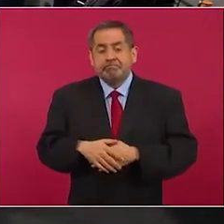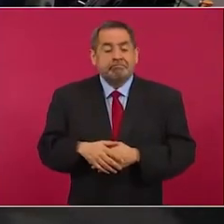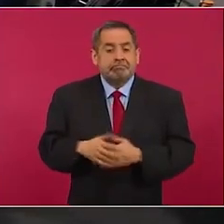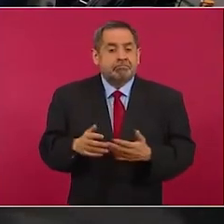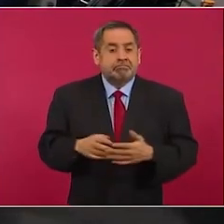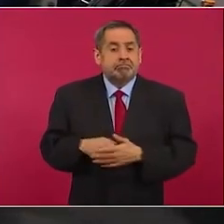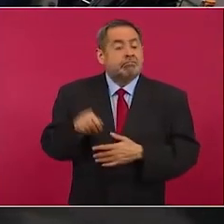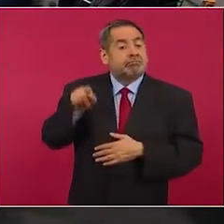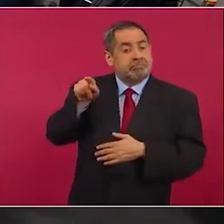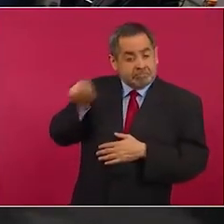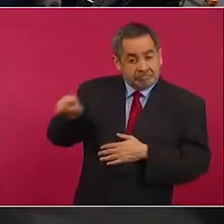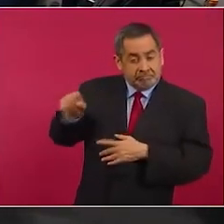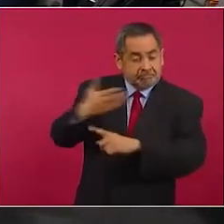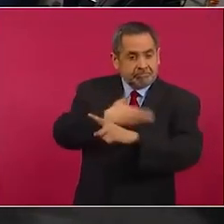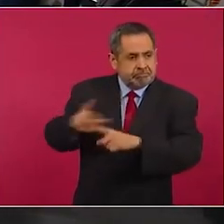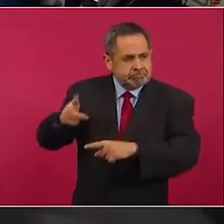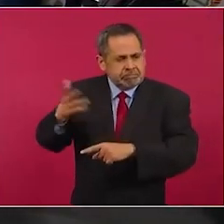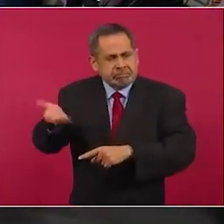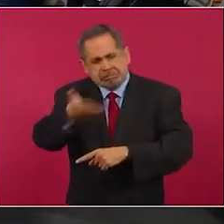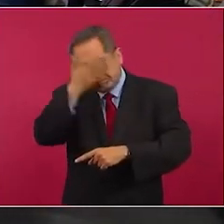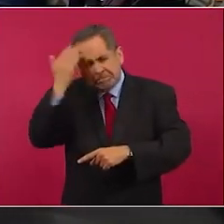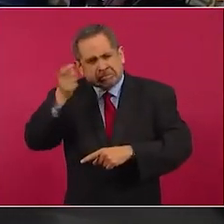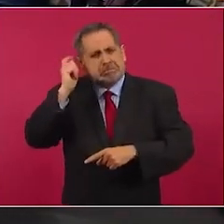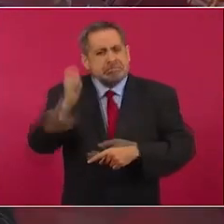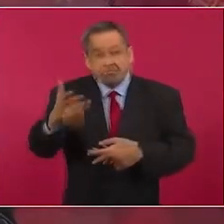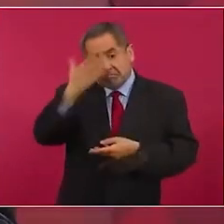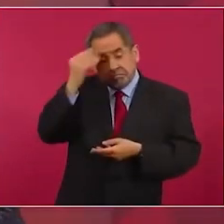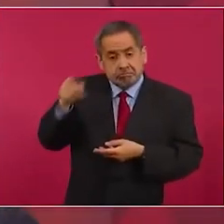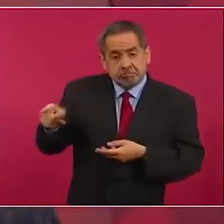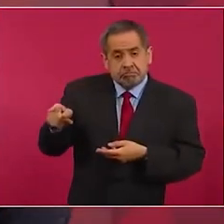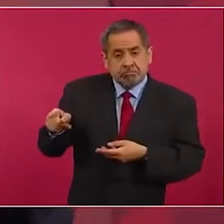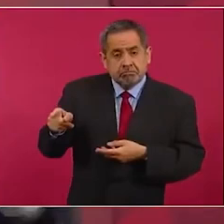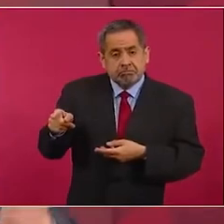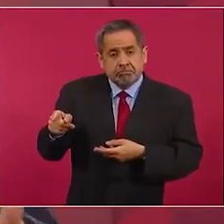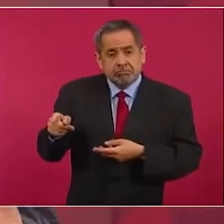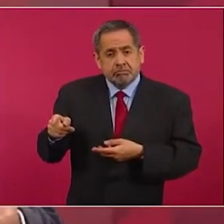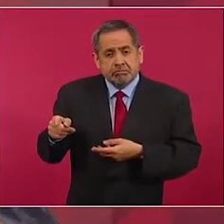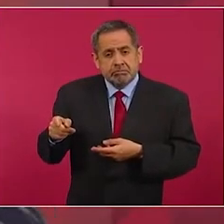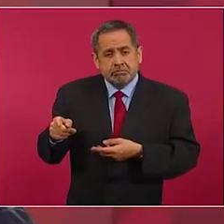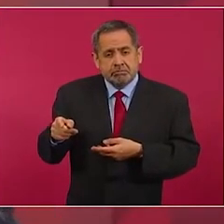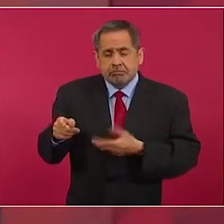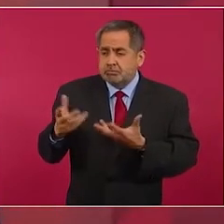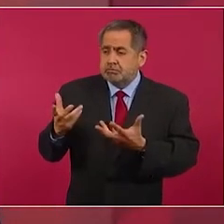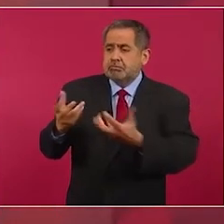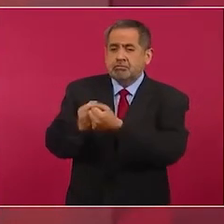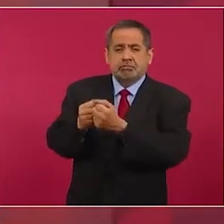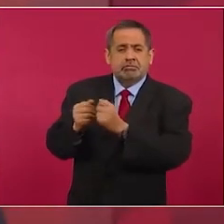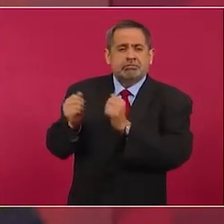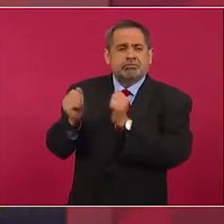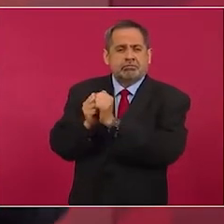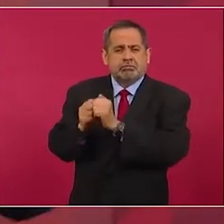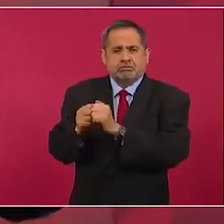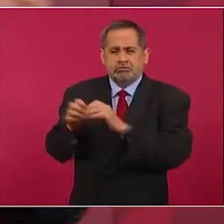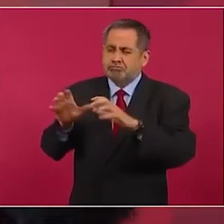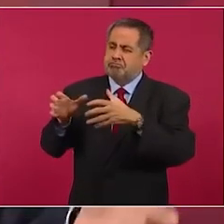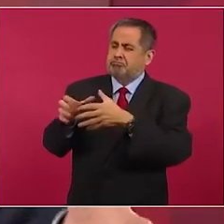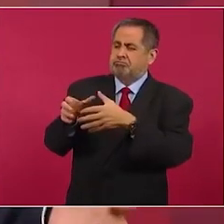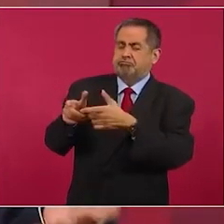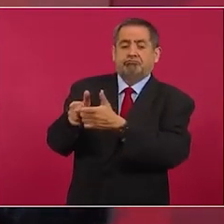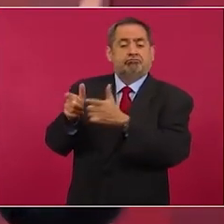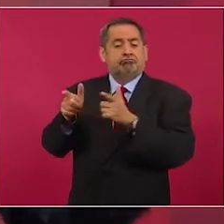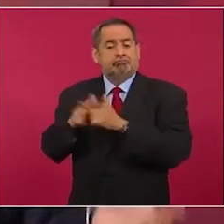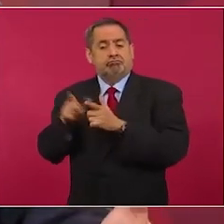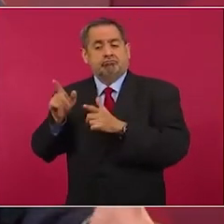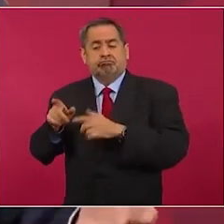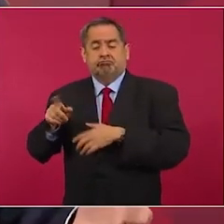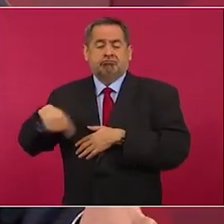tenía mucho conocimiento, pero estaba rodeado de hombres y sobre todo una señora que se sienten